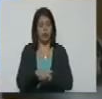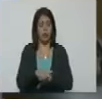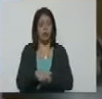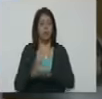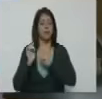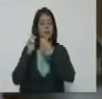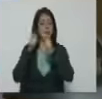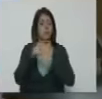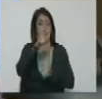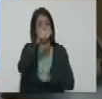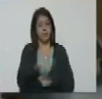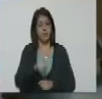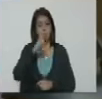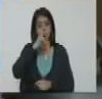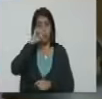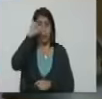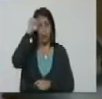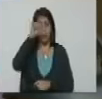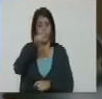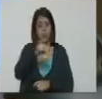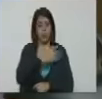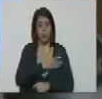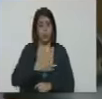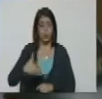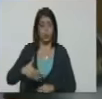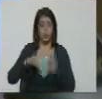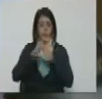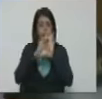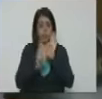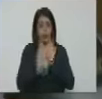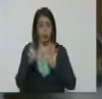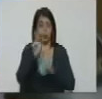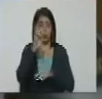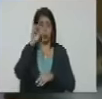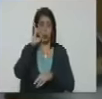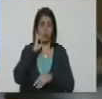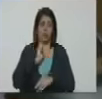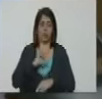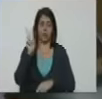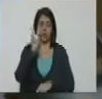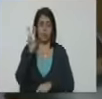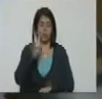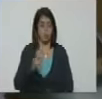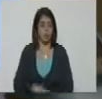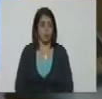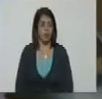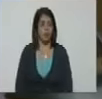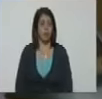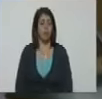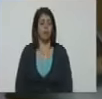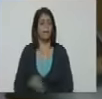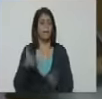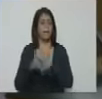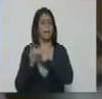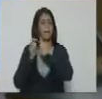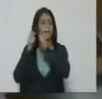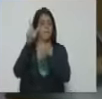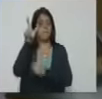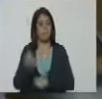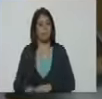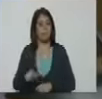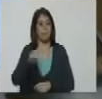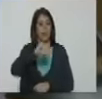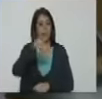cual se autoriza al ciudadano Nicolás Maduro Moros, presidente constitucional de la República Bolivariana de Venezuela, para designar al